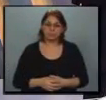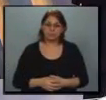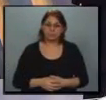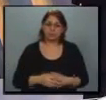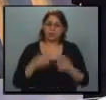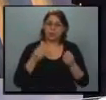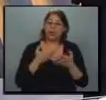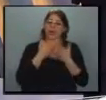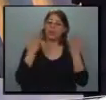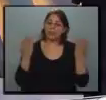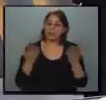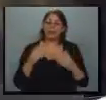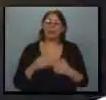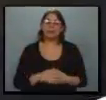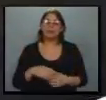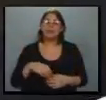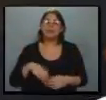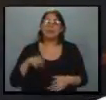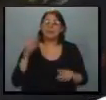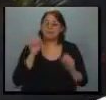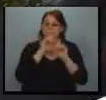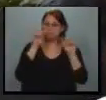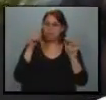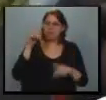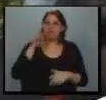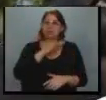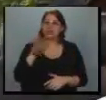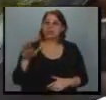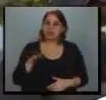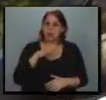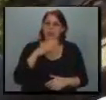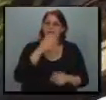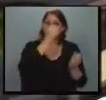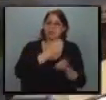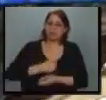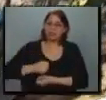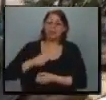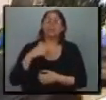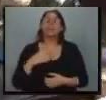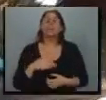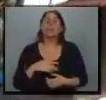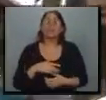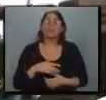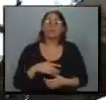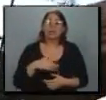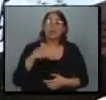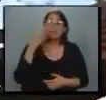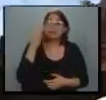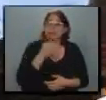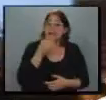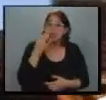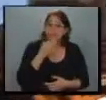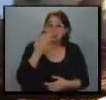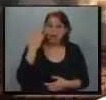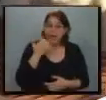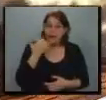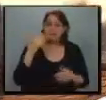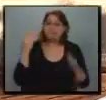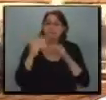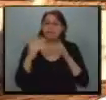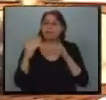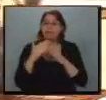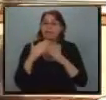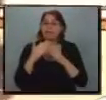Buen día, Gabriela. Y lo que más sorprende en esta zona de Vicente López es que ninguna de las medidas de seguridad que tenía esta